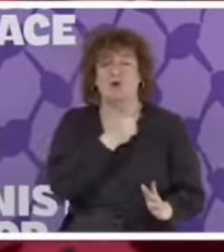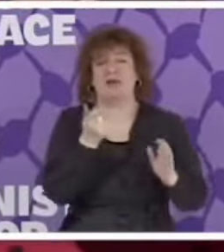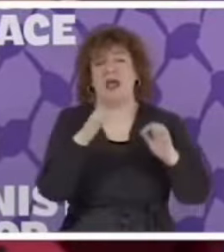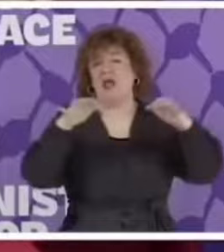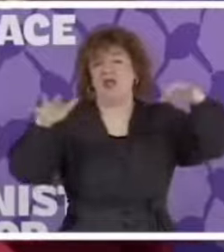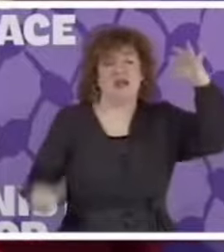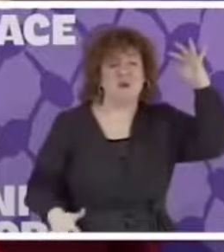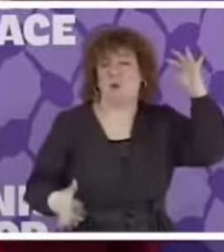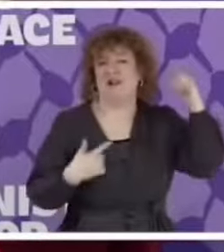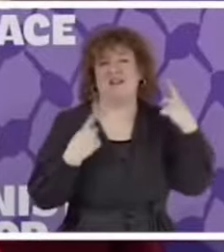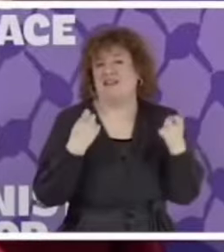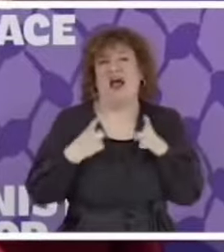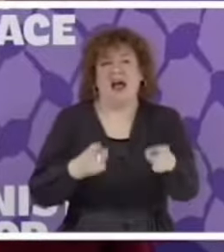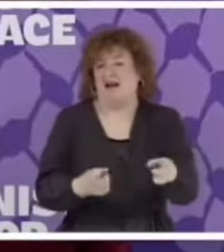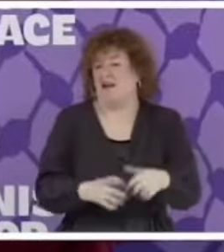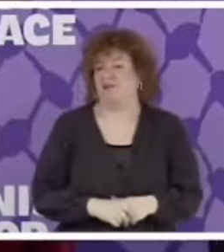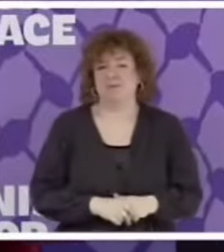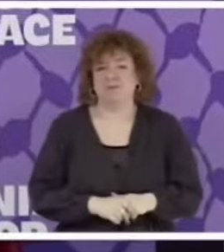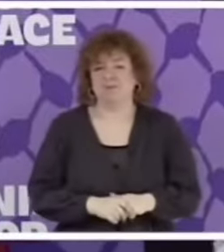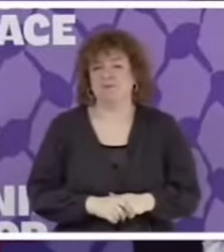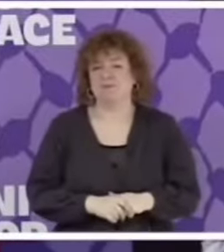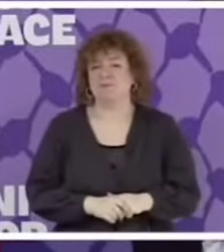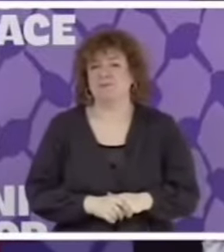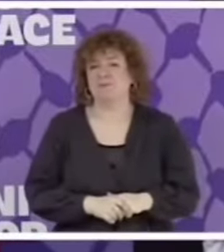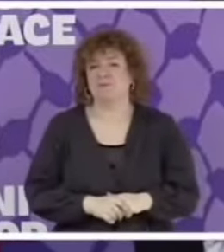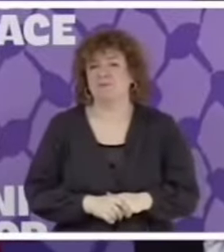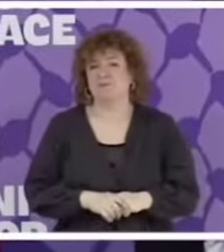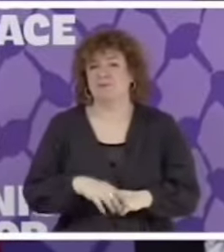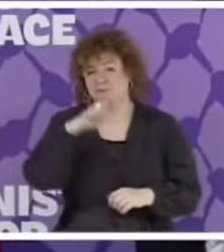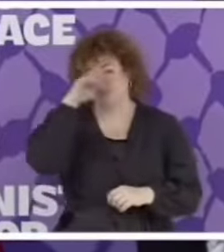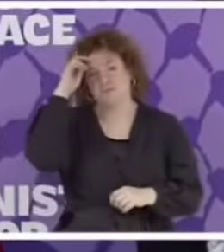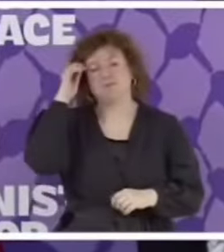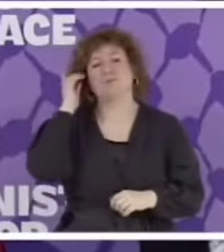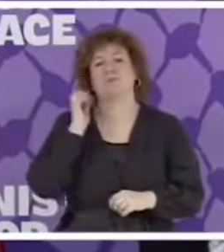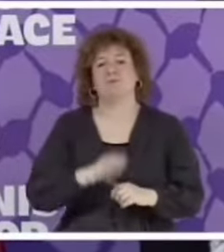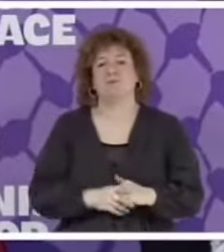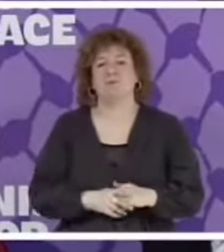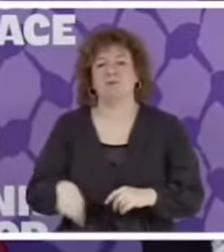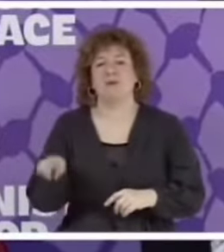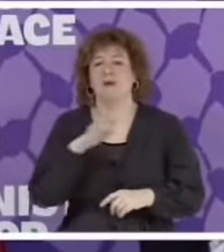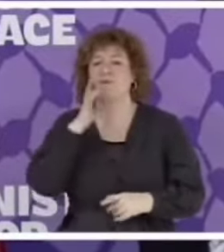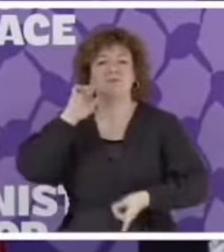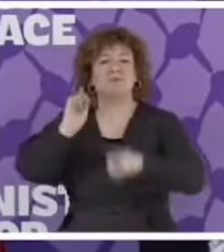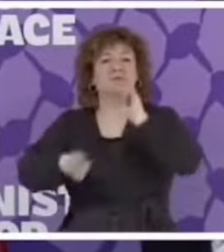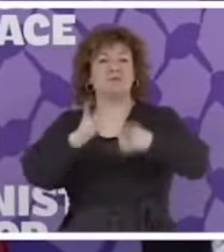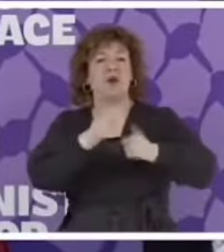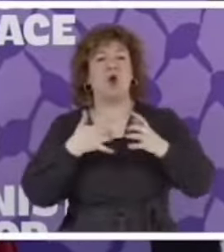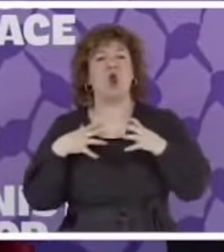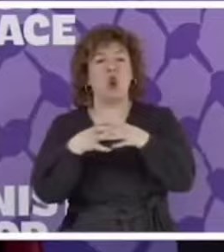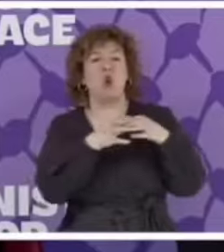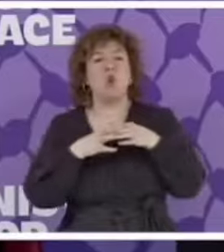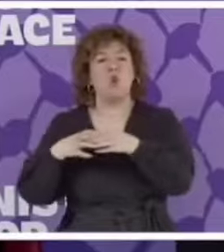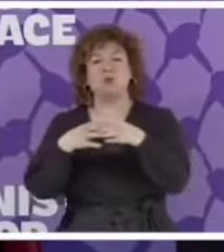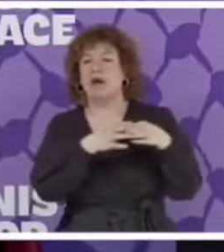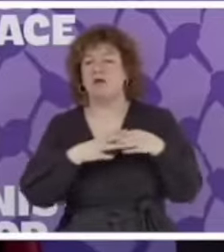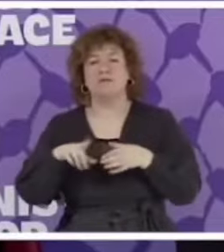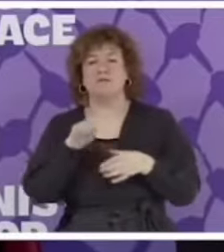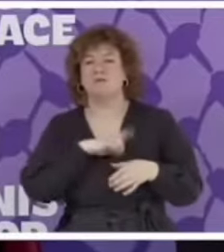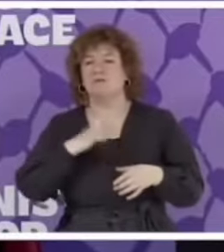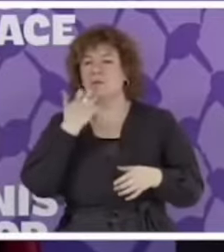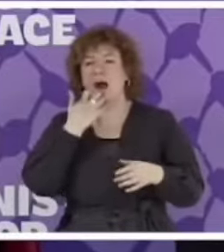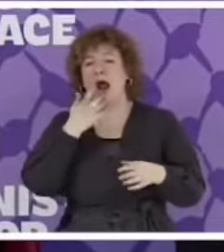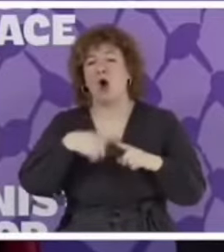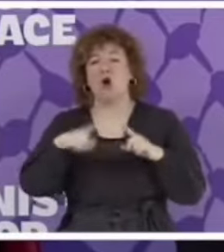régimen de guerra. No hay nada más poderoso para disciplinar la lucha colectiva, para